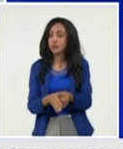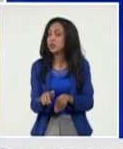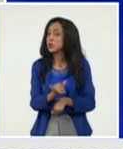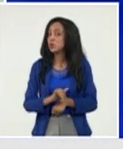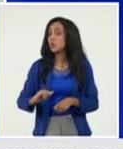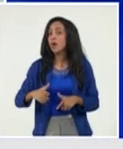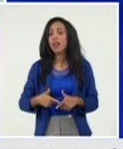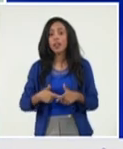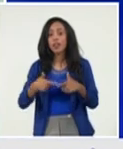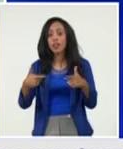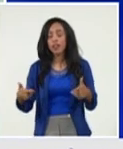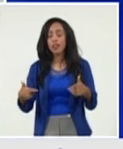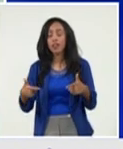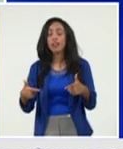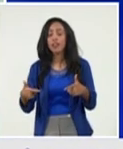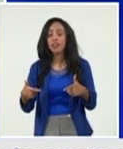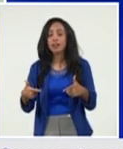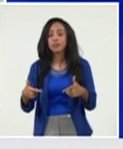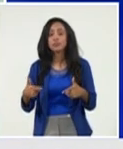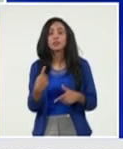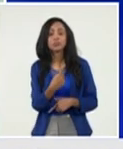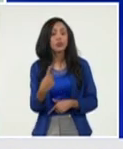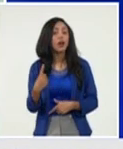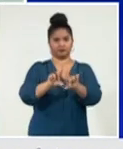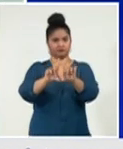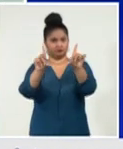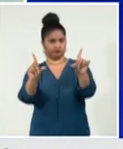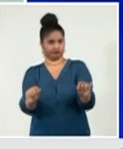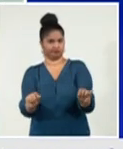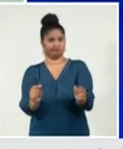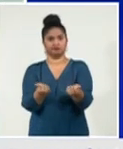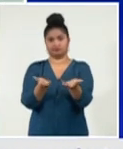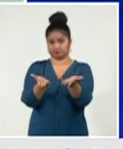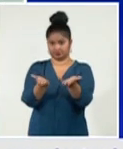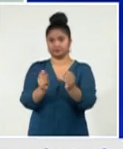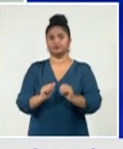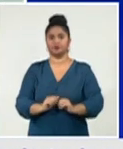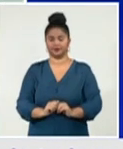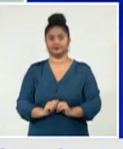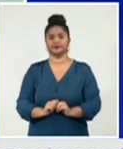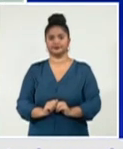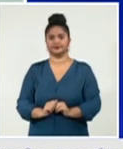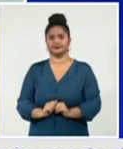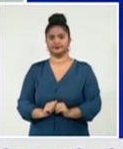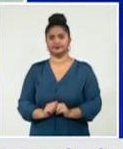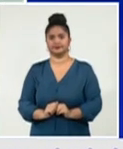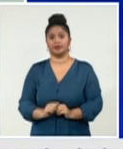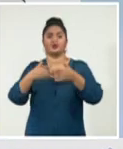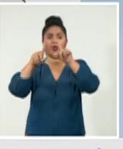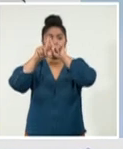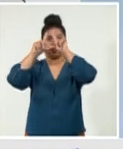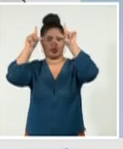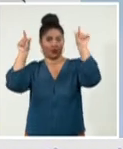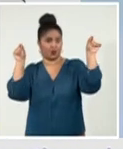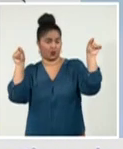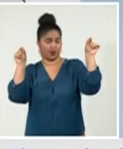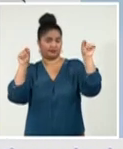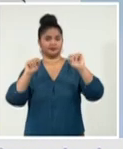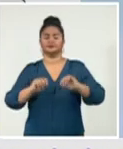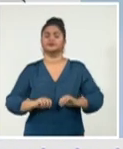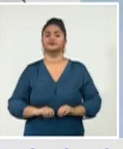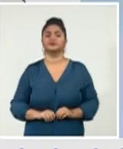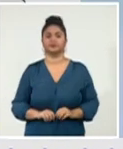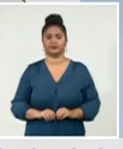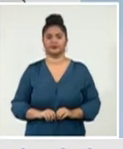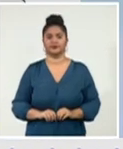por 100.000 habitantes en cuba desde el 11 de marzo de 2020 cuba acumula un millón 22 mil